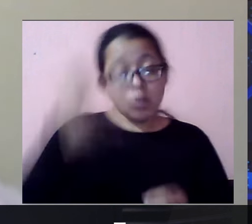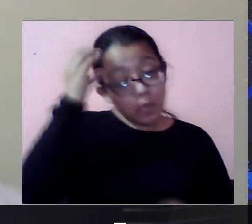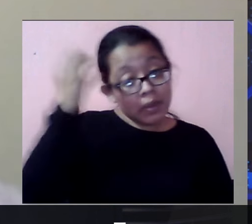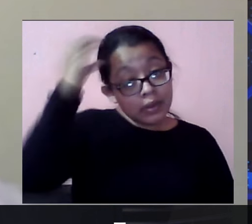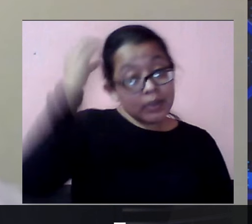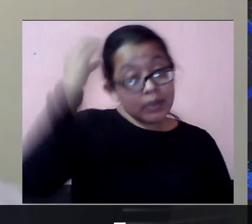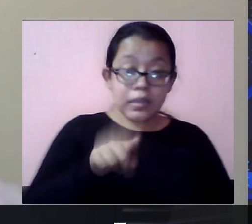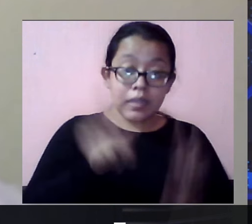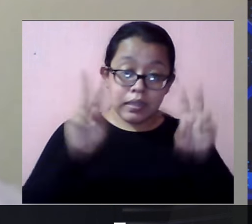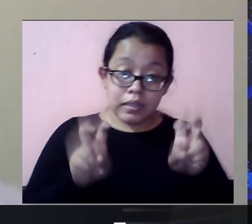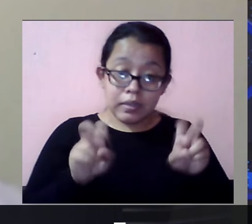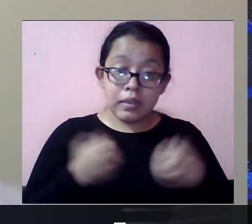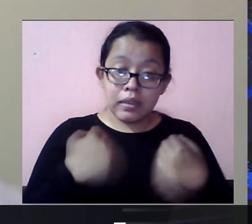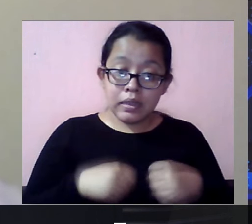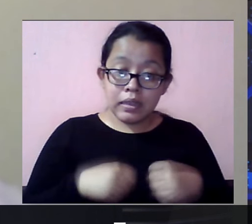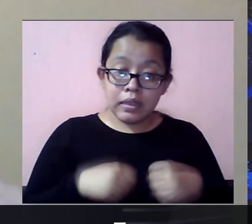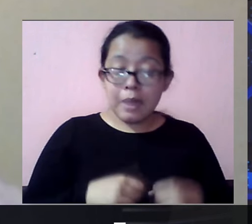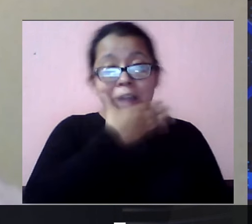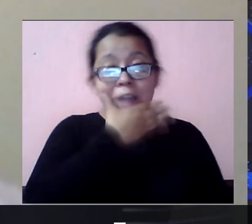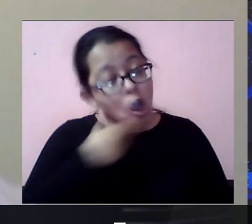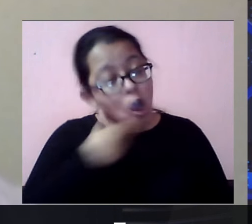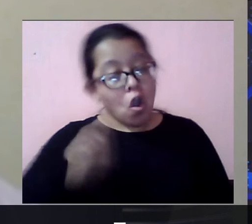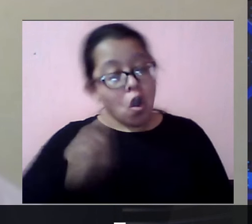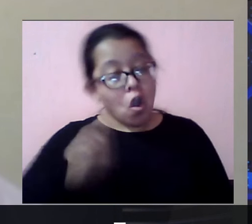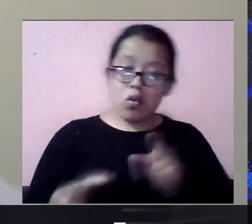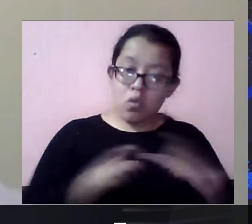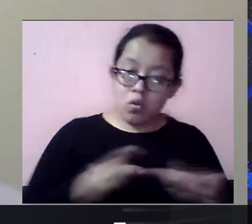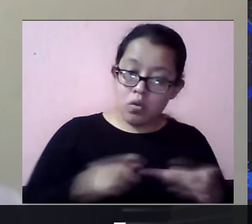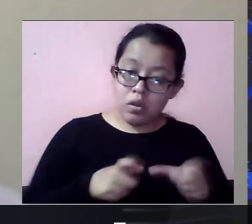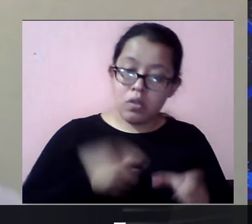con las municipalidades. Así es. Sí.